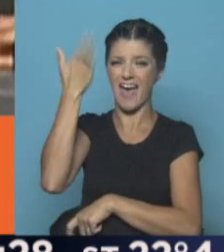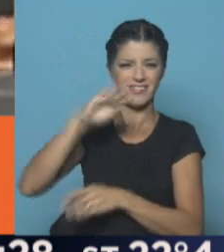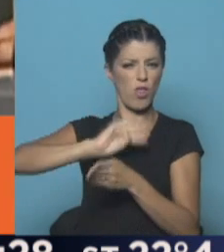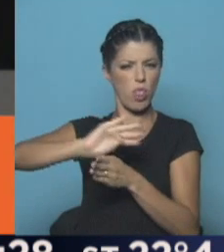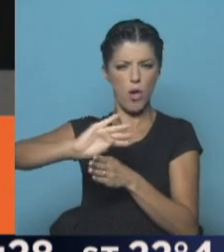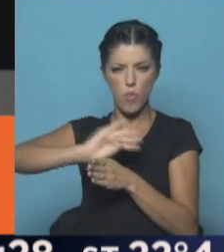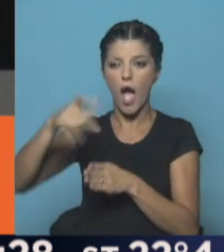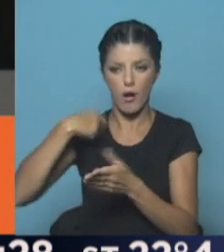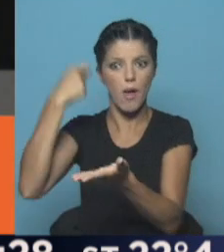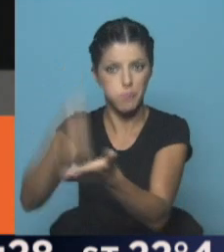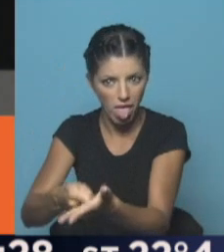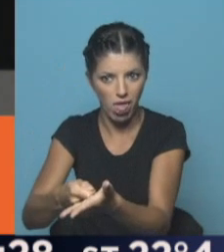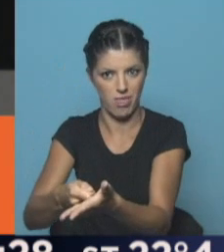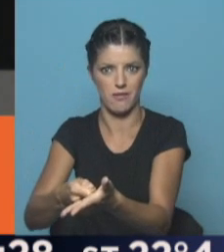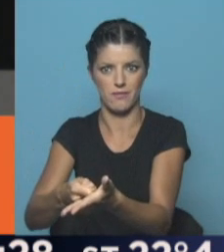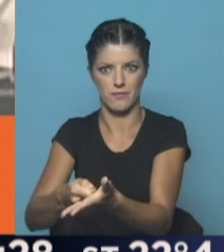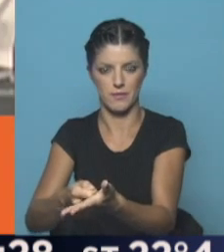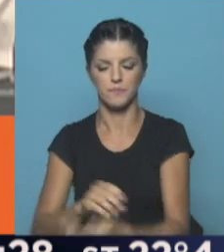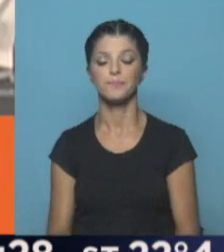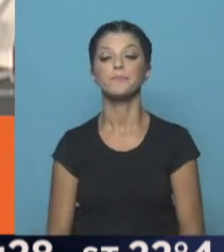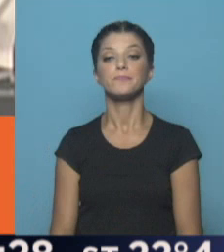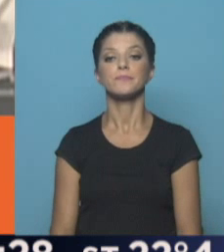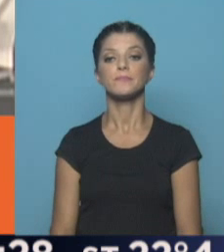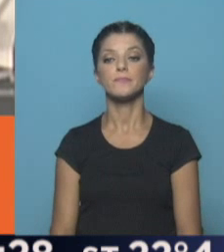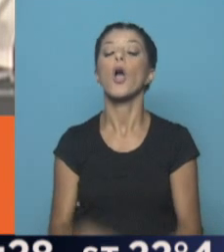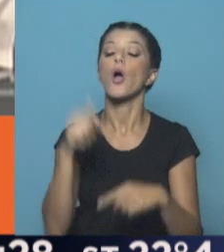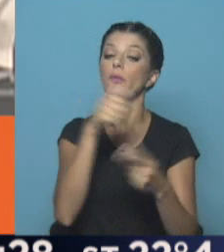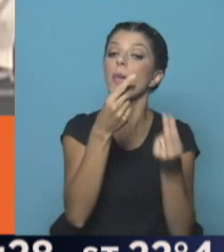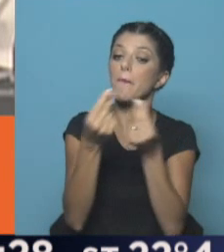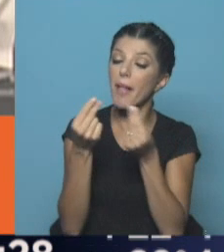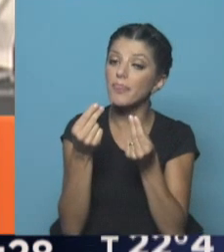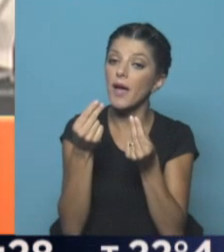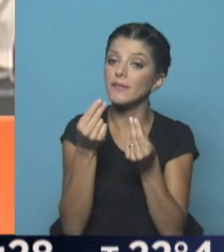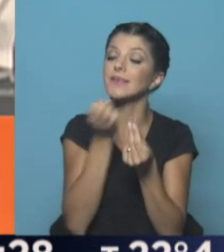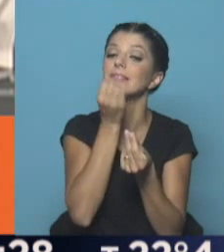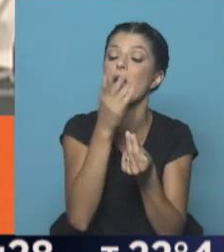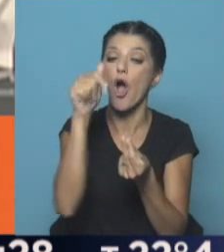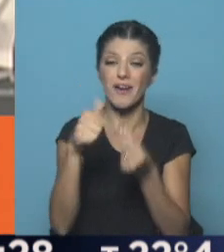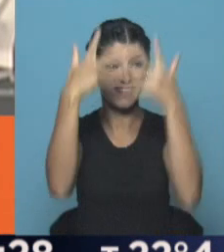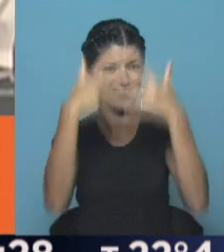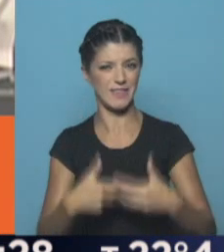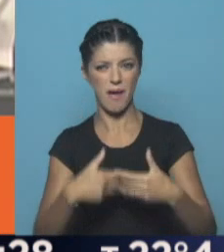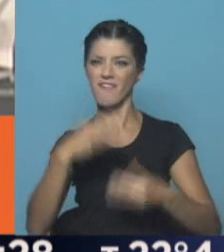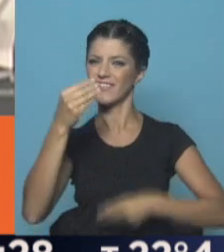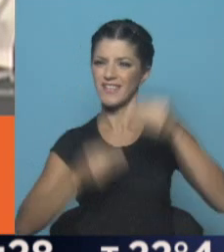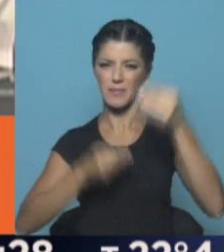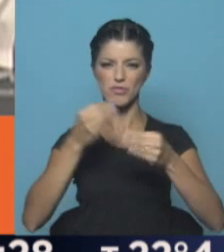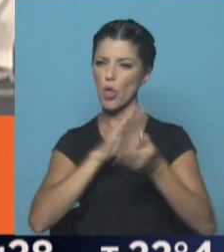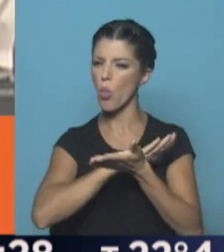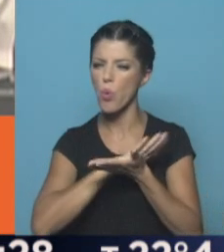por décadas. Con los activos que se exteriorizan aparece un nuevo sistema financiero